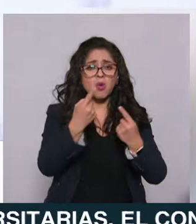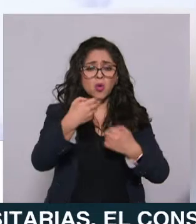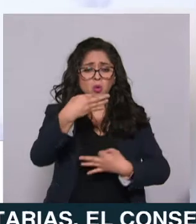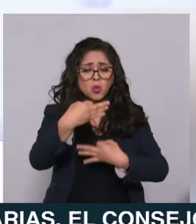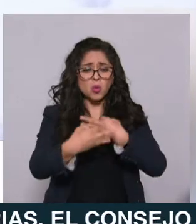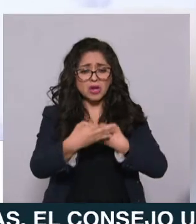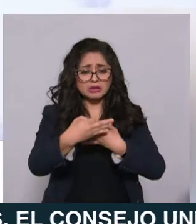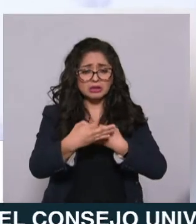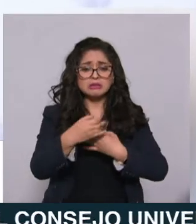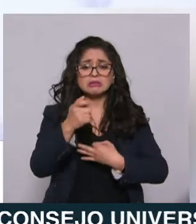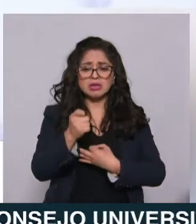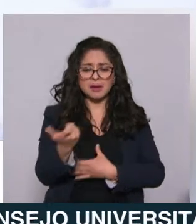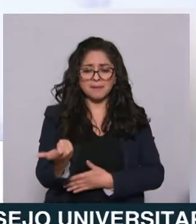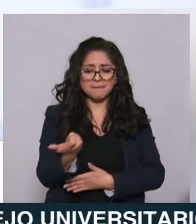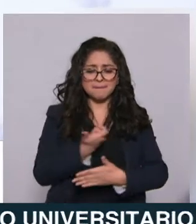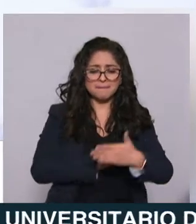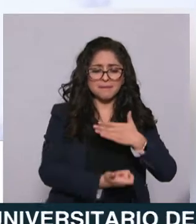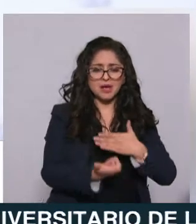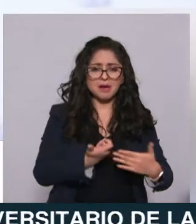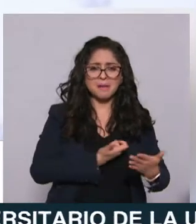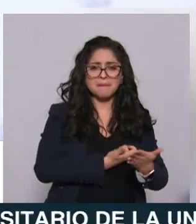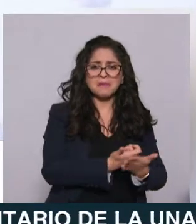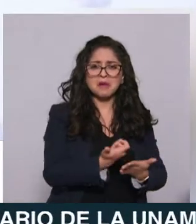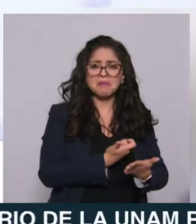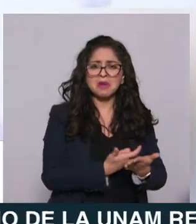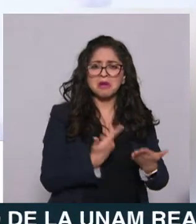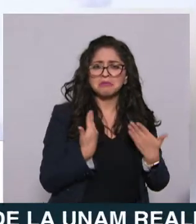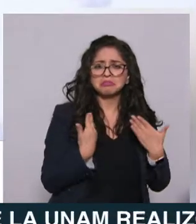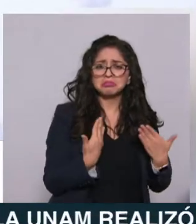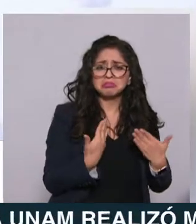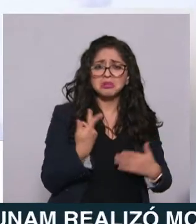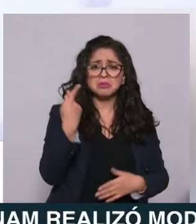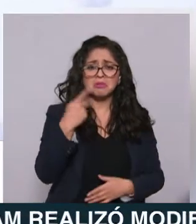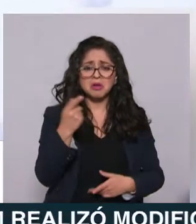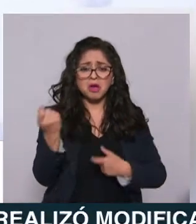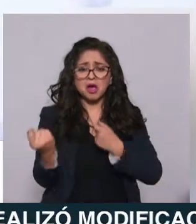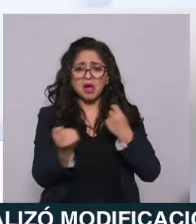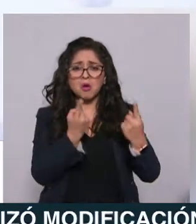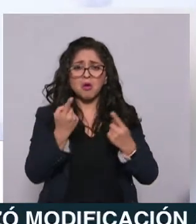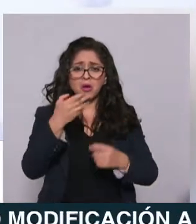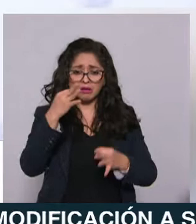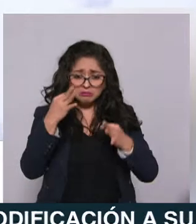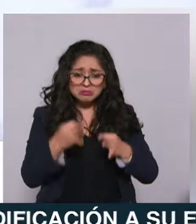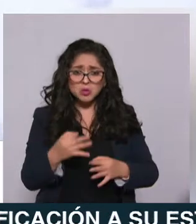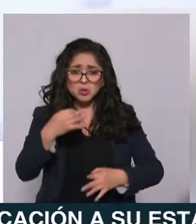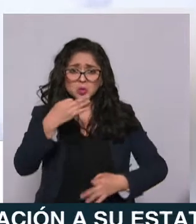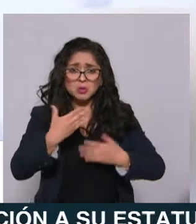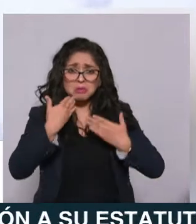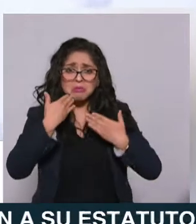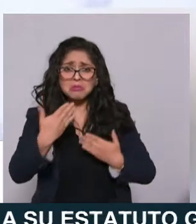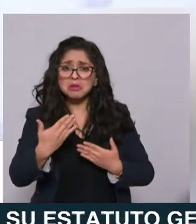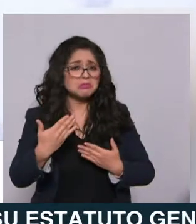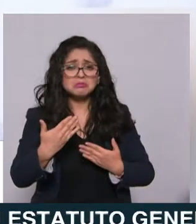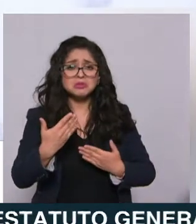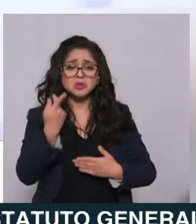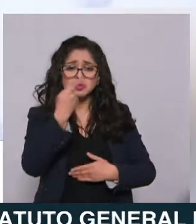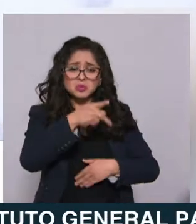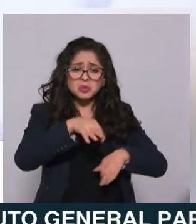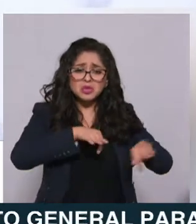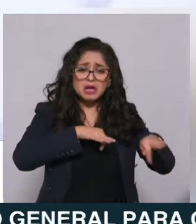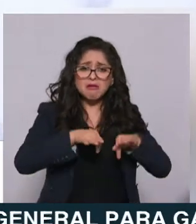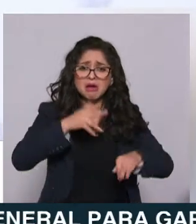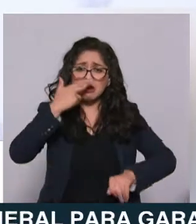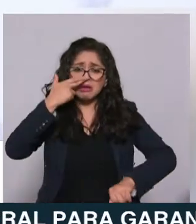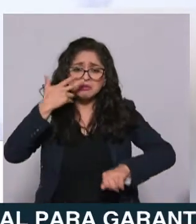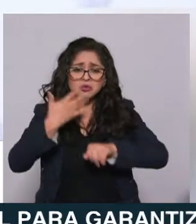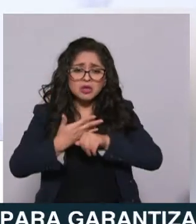mercaderes, muchos de ellos mínimamente calificados. No dirigen su energía a tareas distintas